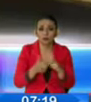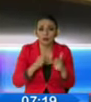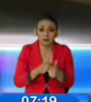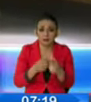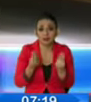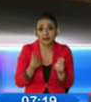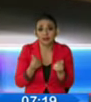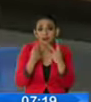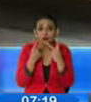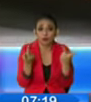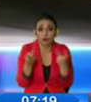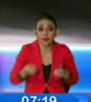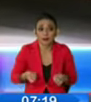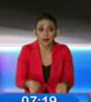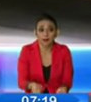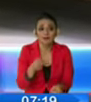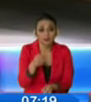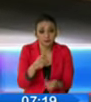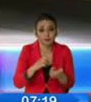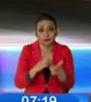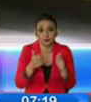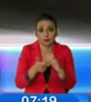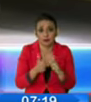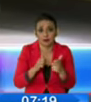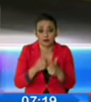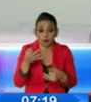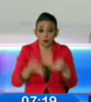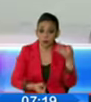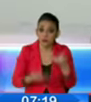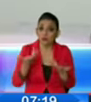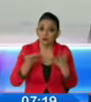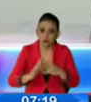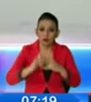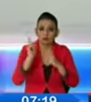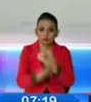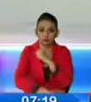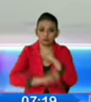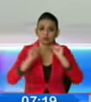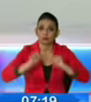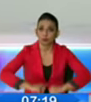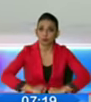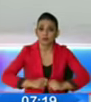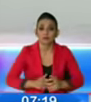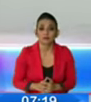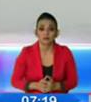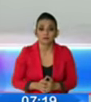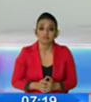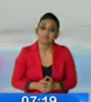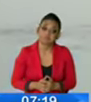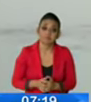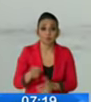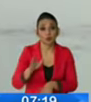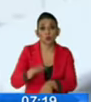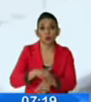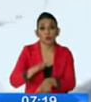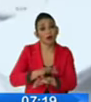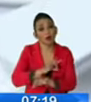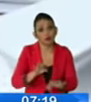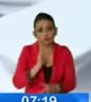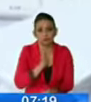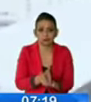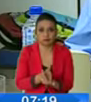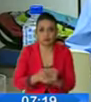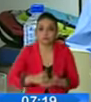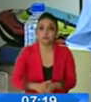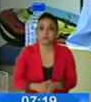peculado. Culminada la fase de juicio, la Corte dictaría sentencia, que podría ser absolutoria o declararlo culpable. En este